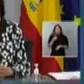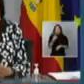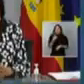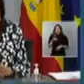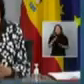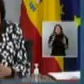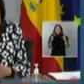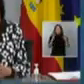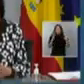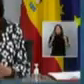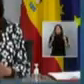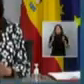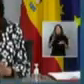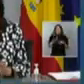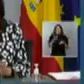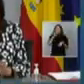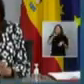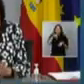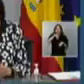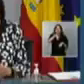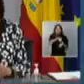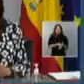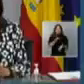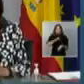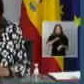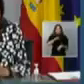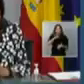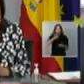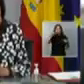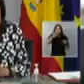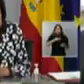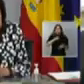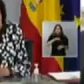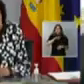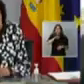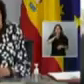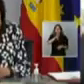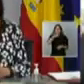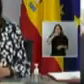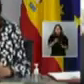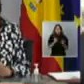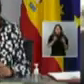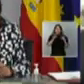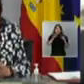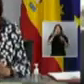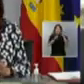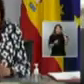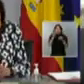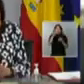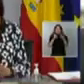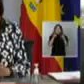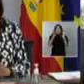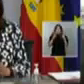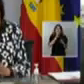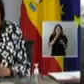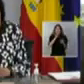que bueno, que sí, que respetando pues esas normas de seguridad vial podrían hacerlo. Lo de bajar la calefacción y demás, dicen algo más de sentido común hay que